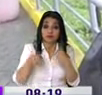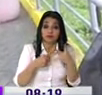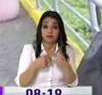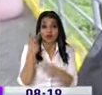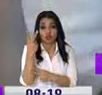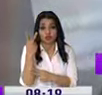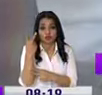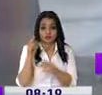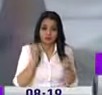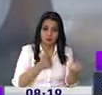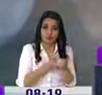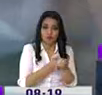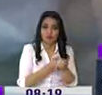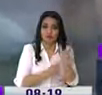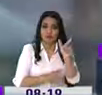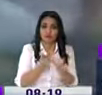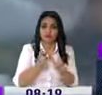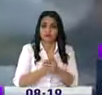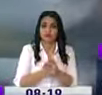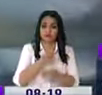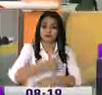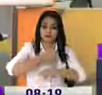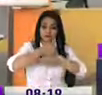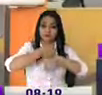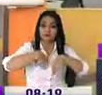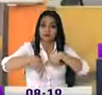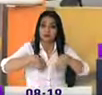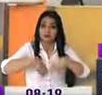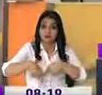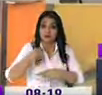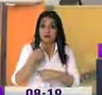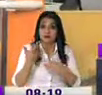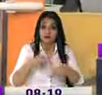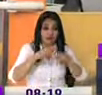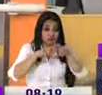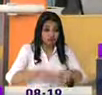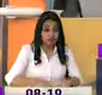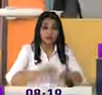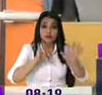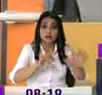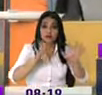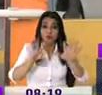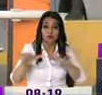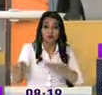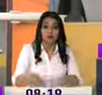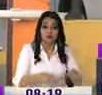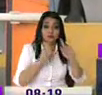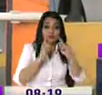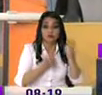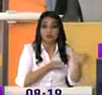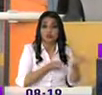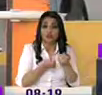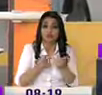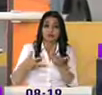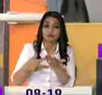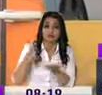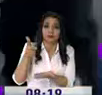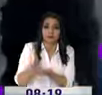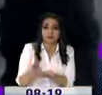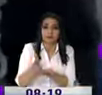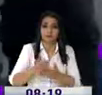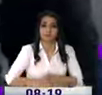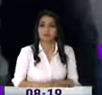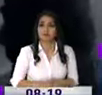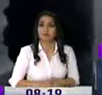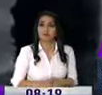apoyo. La Agencia Metropolitana de Tránsito informó que se han realizado 64 operativos de control en los terminales terrestres. Se han